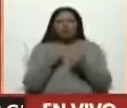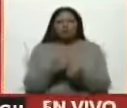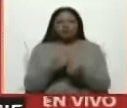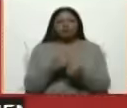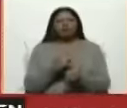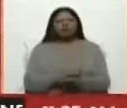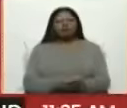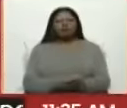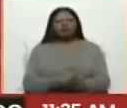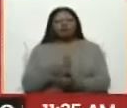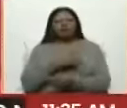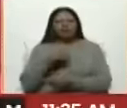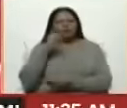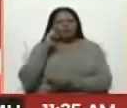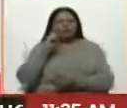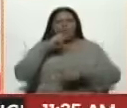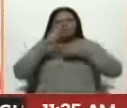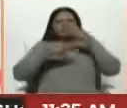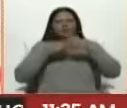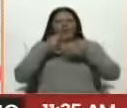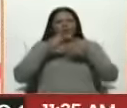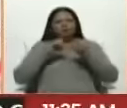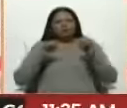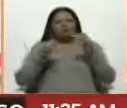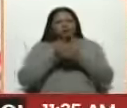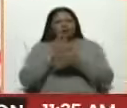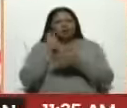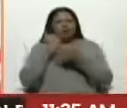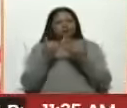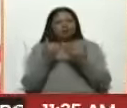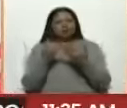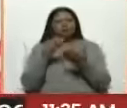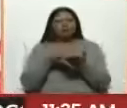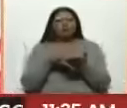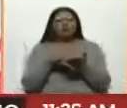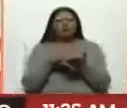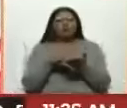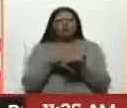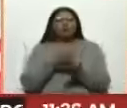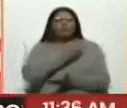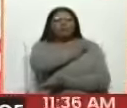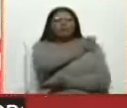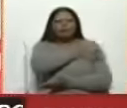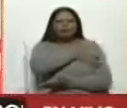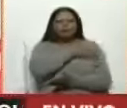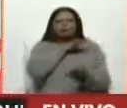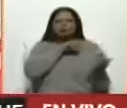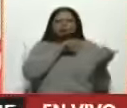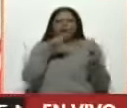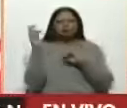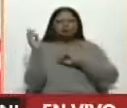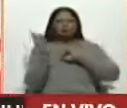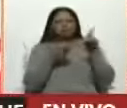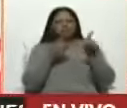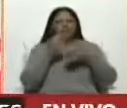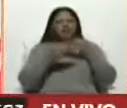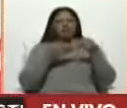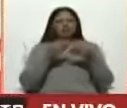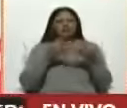ver una política errática, vean lo que está ocurriendo contra el pueblo palestino, ordenado por el imperialismo